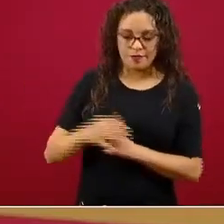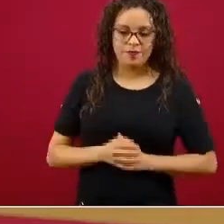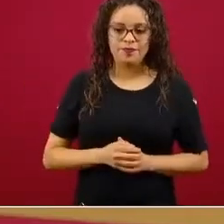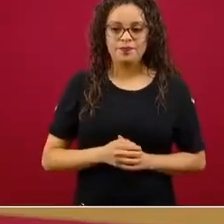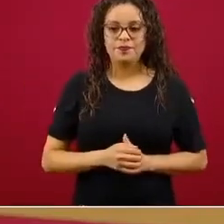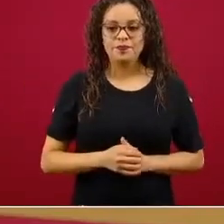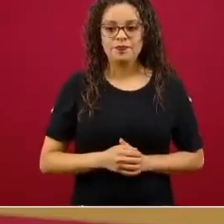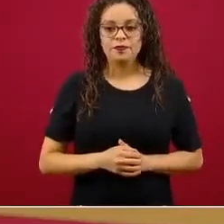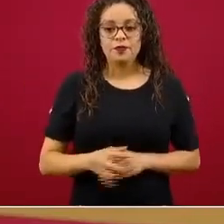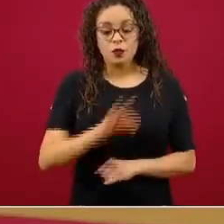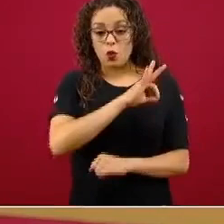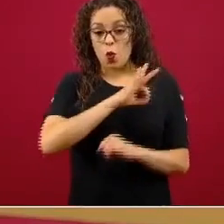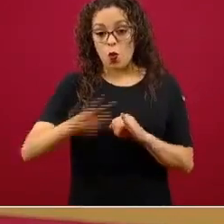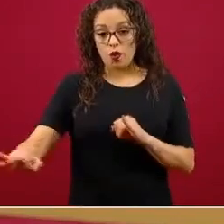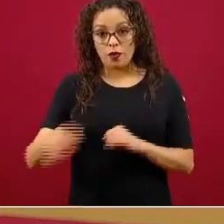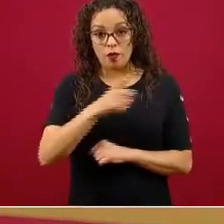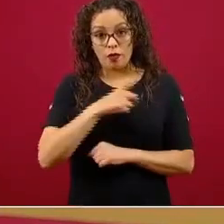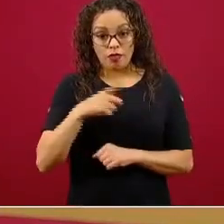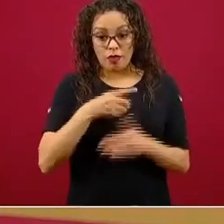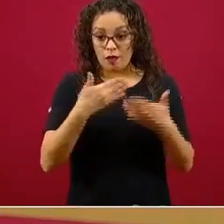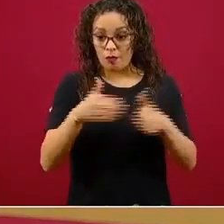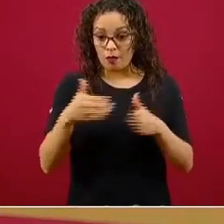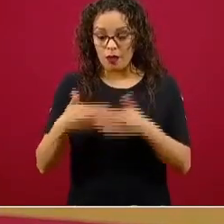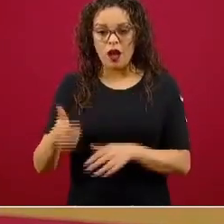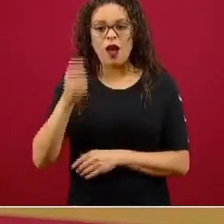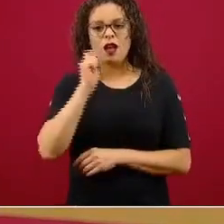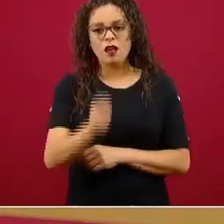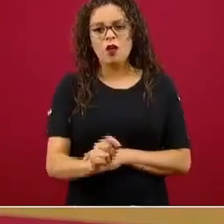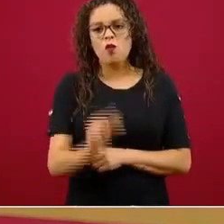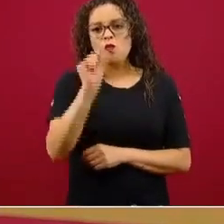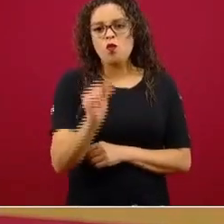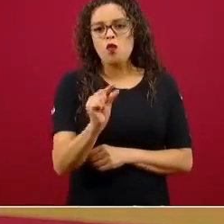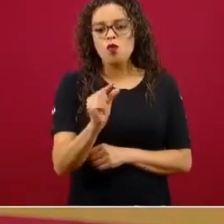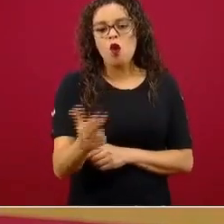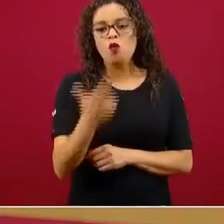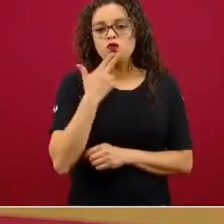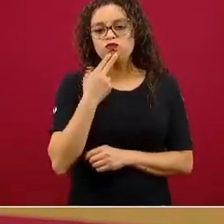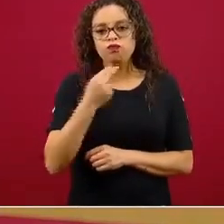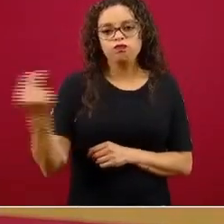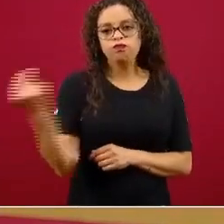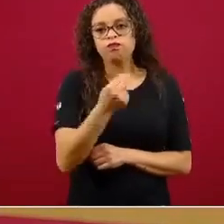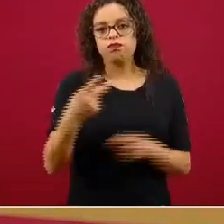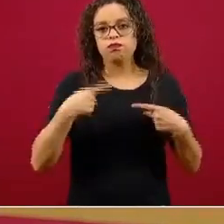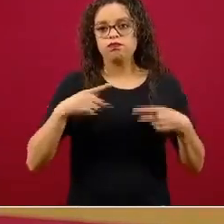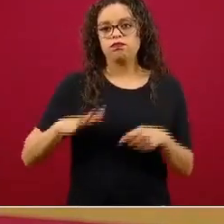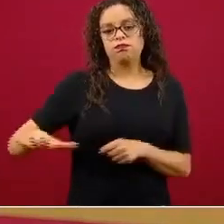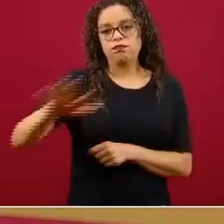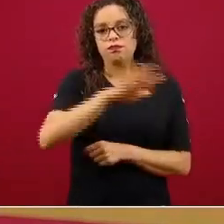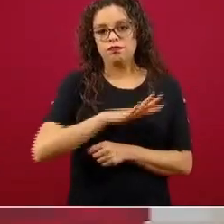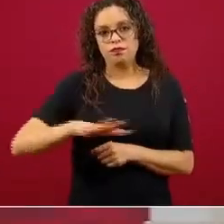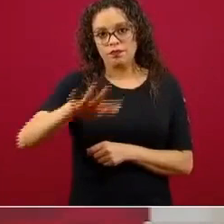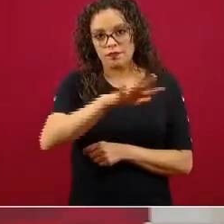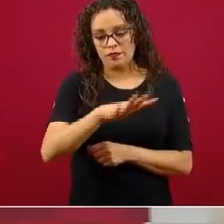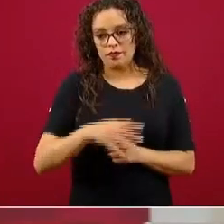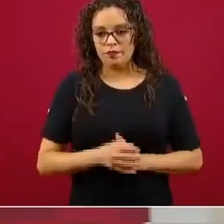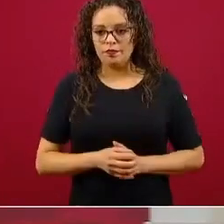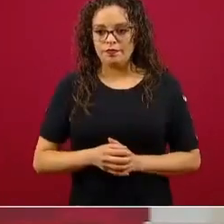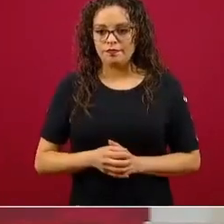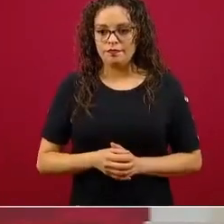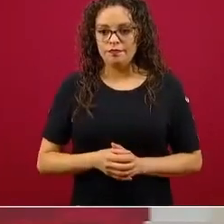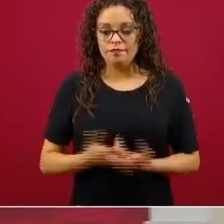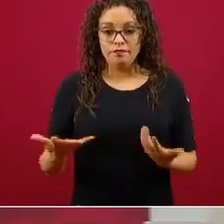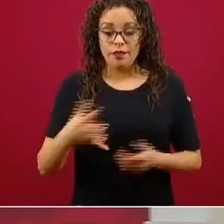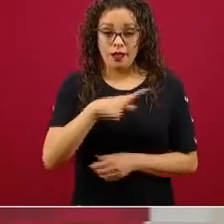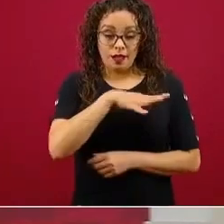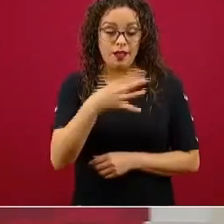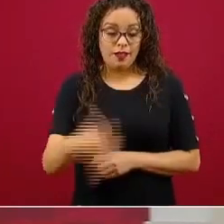es aquella que tiene poca utilidad social y mucha gente en el espacio público. Entonces, en general, el principio aplica para